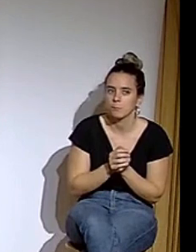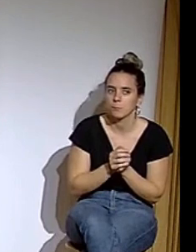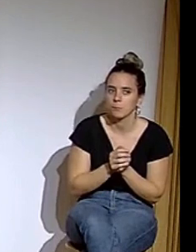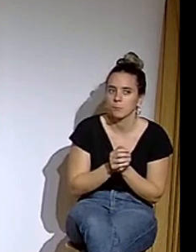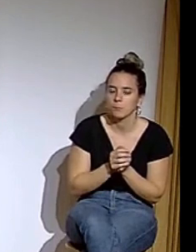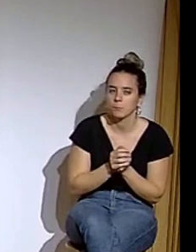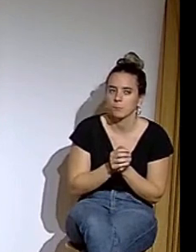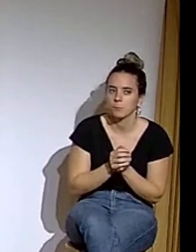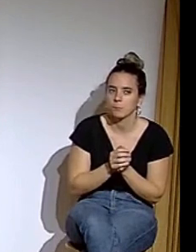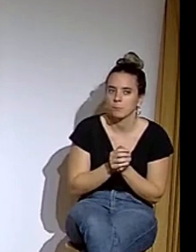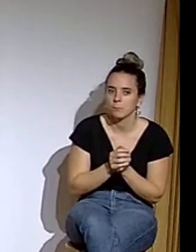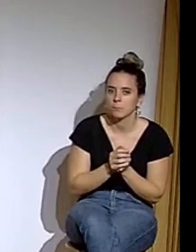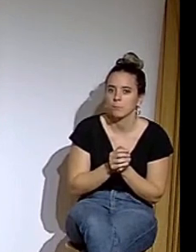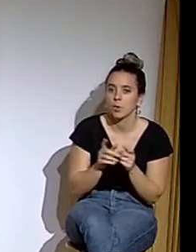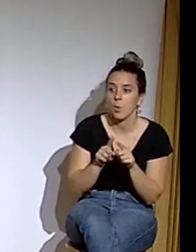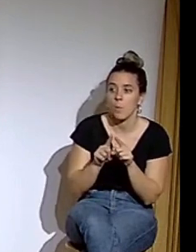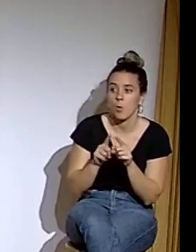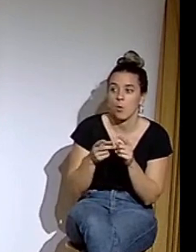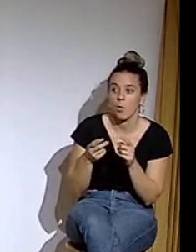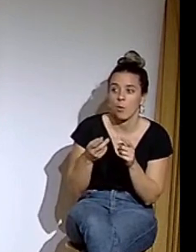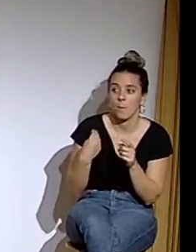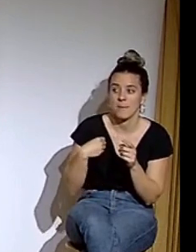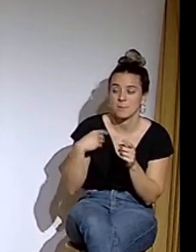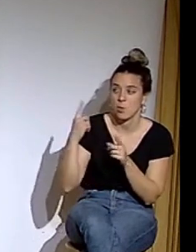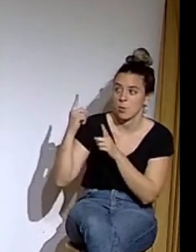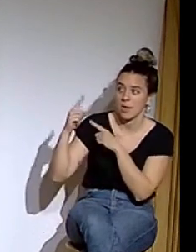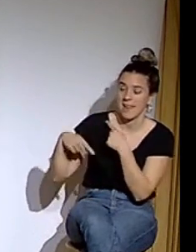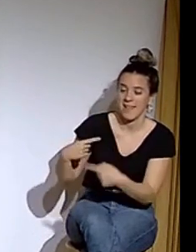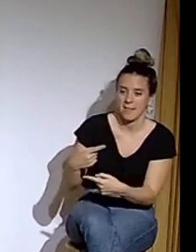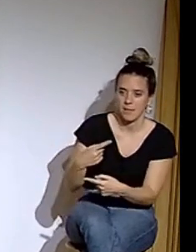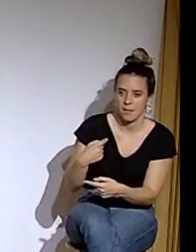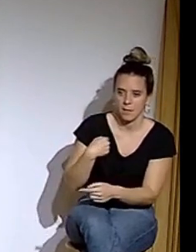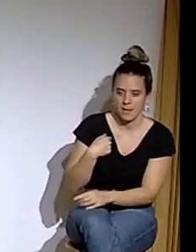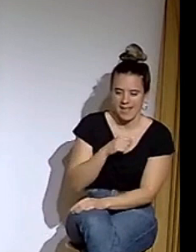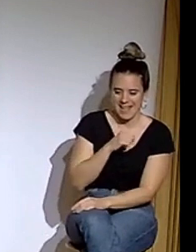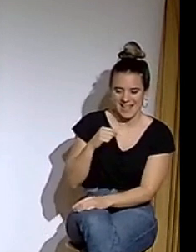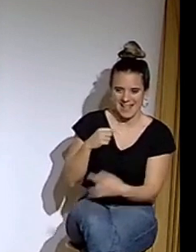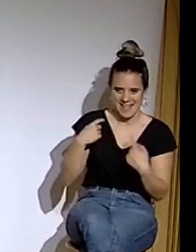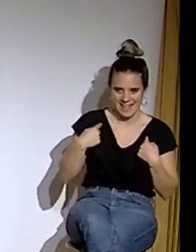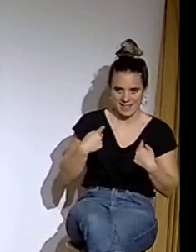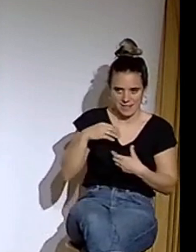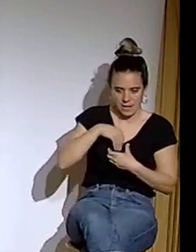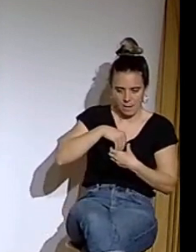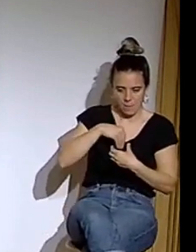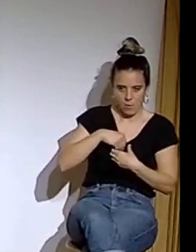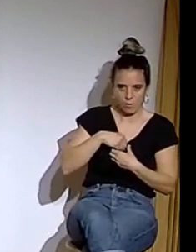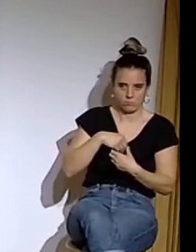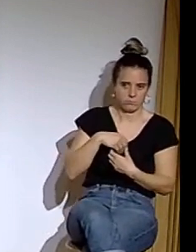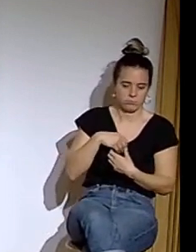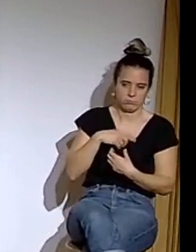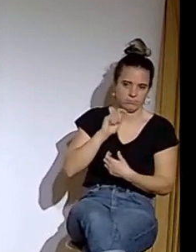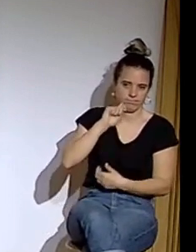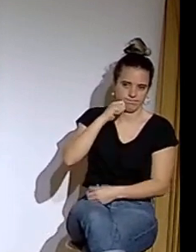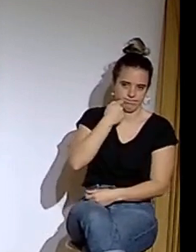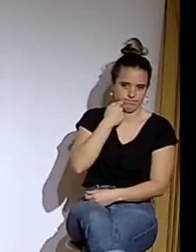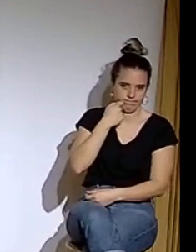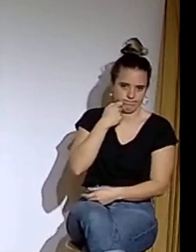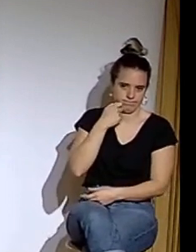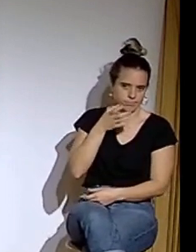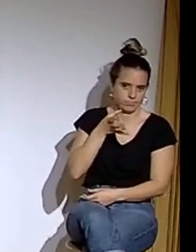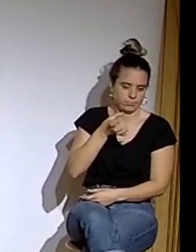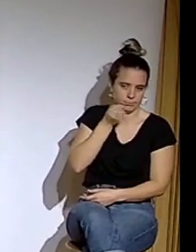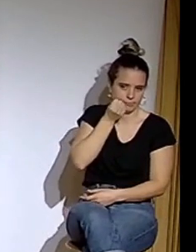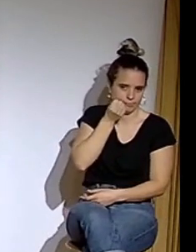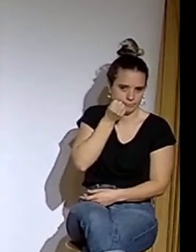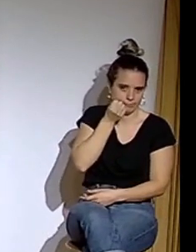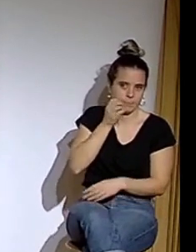se tenía que callar lo propio lo íntimo para sobrevivir y que al final nos han criado